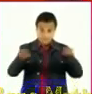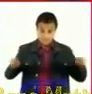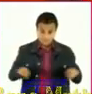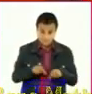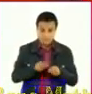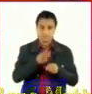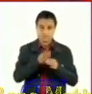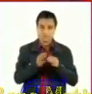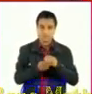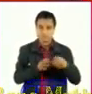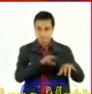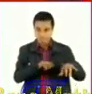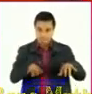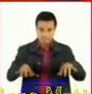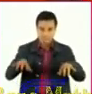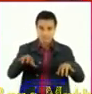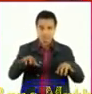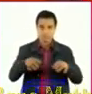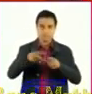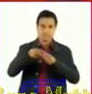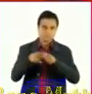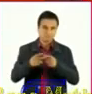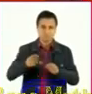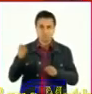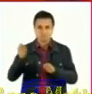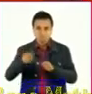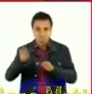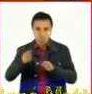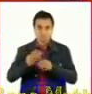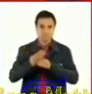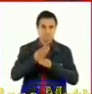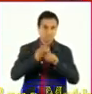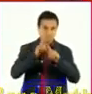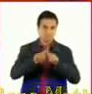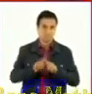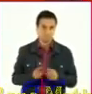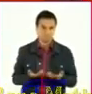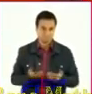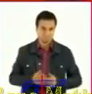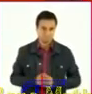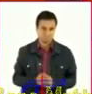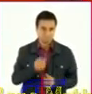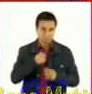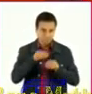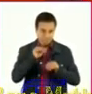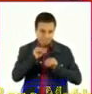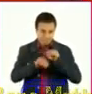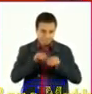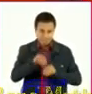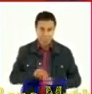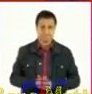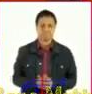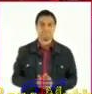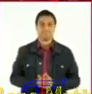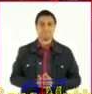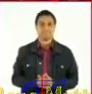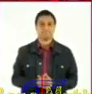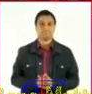los materiales y medios técnicos que se usarán, así como con alguna superficie sólida para apoyarse al momento de hacer los